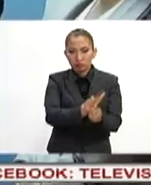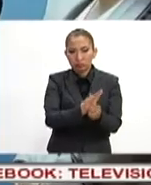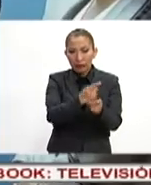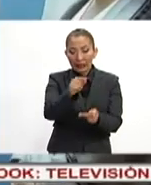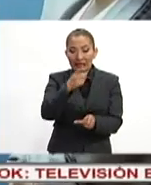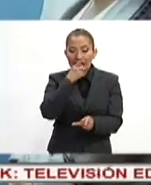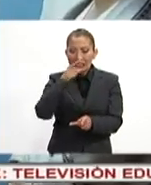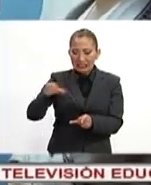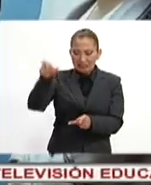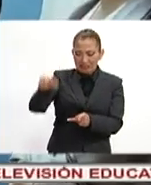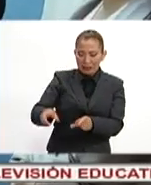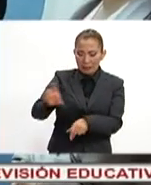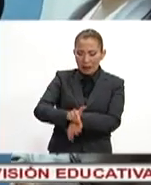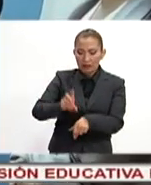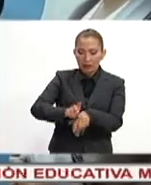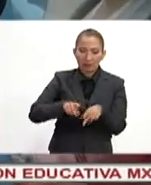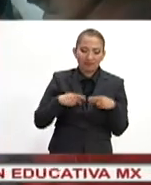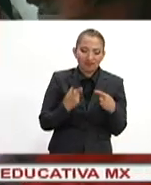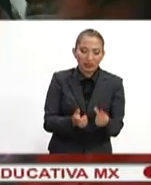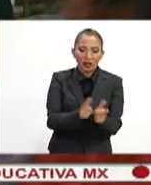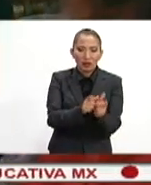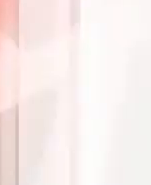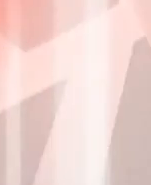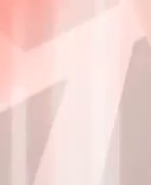el machismo nos debilita como sociedad.